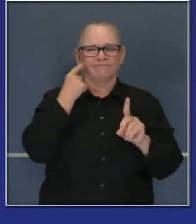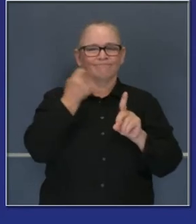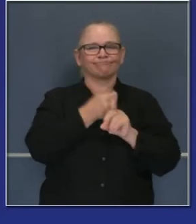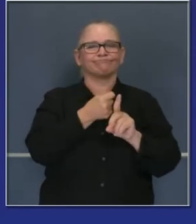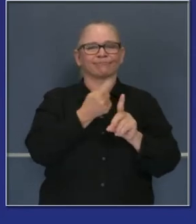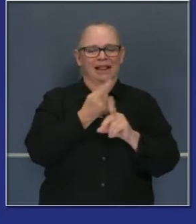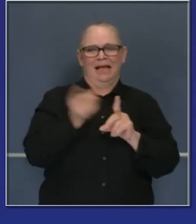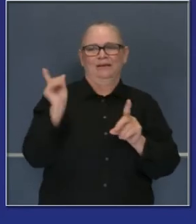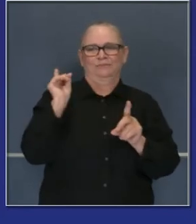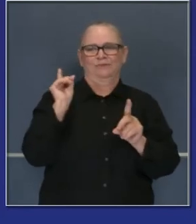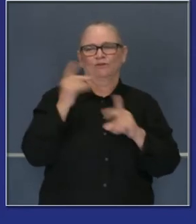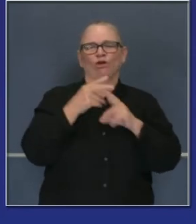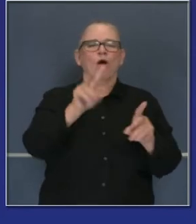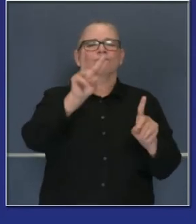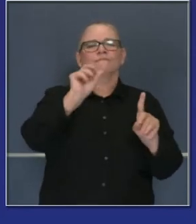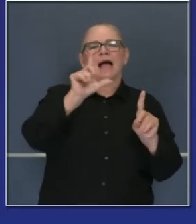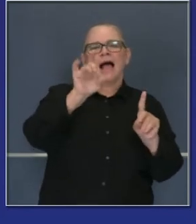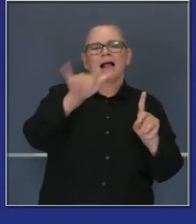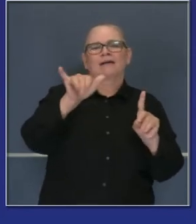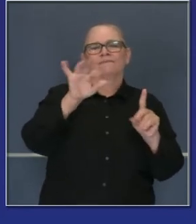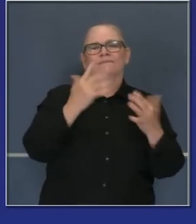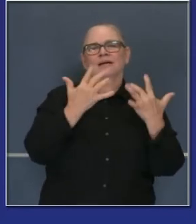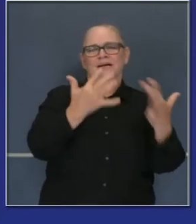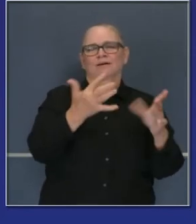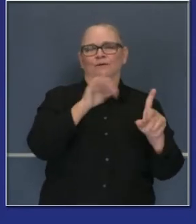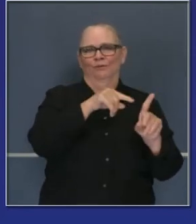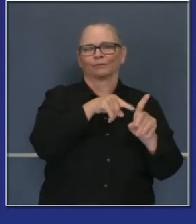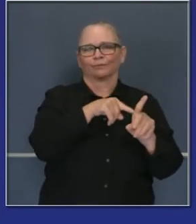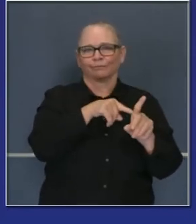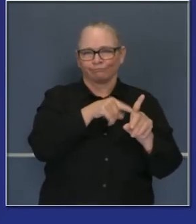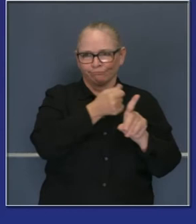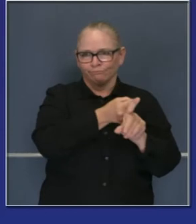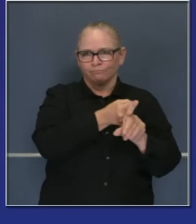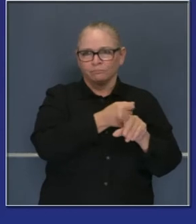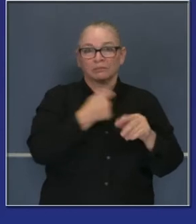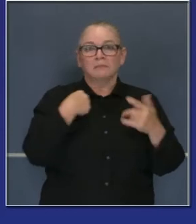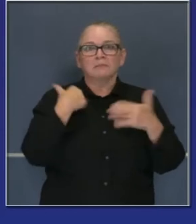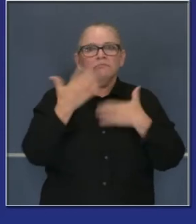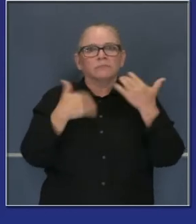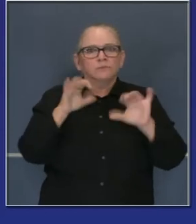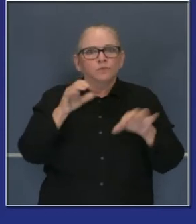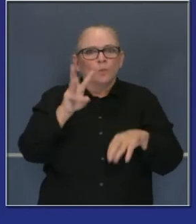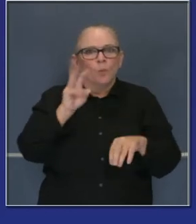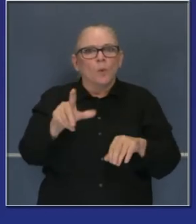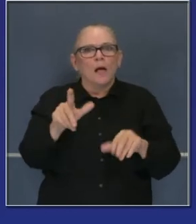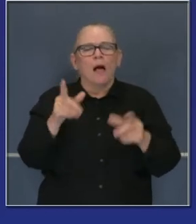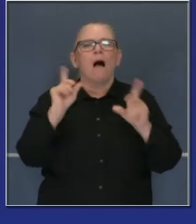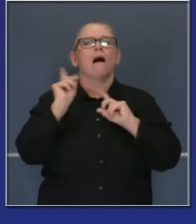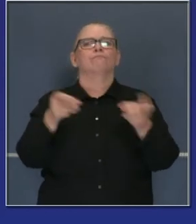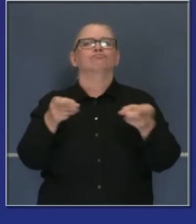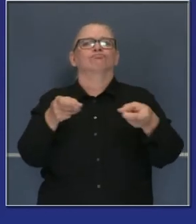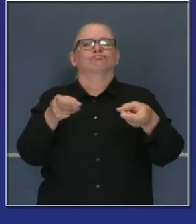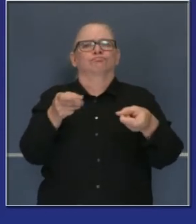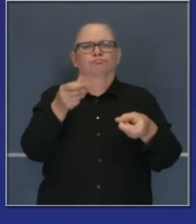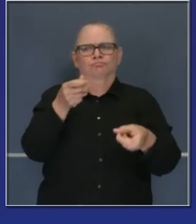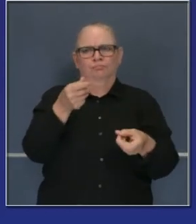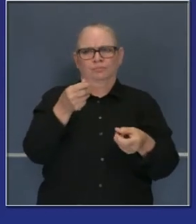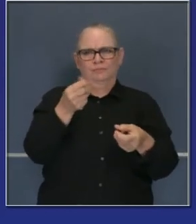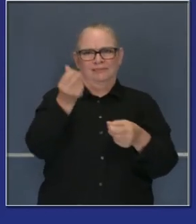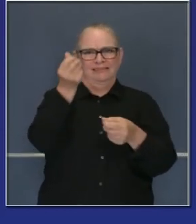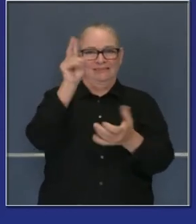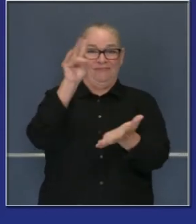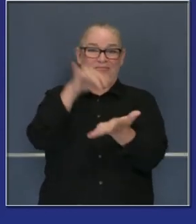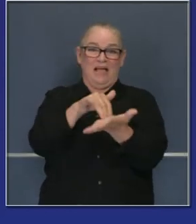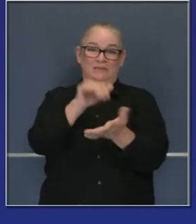real y que fue contenido en un 3% la semana pasada ahora hemos hecho muchísimo progreso en los acres